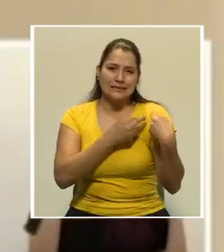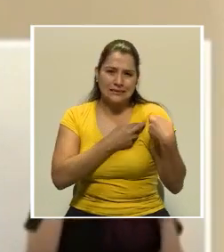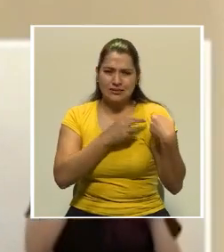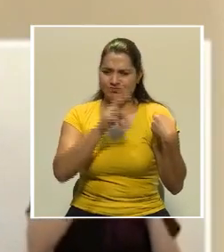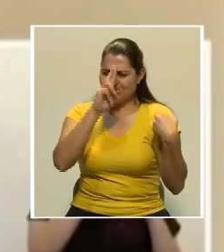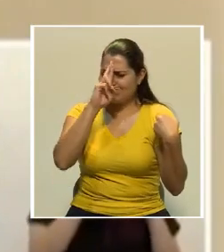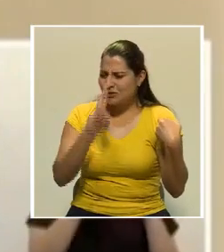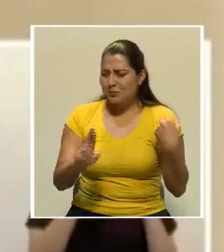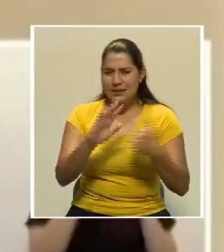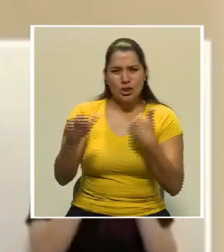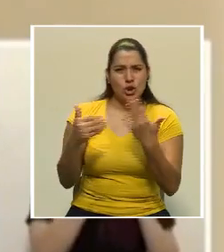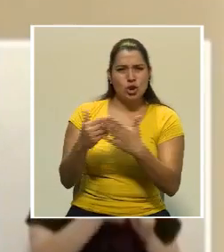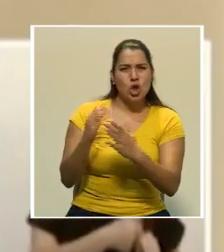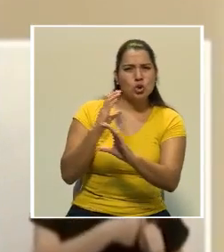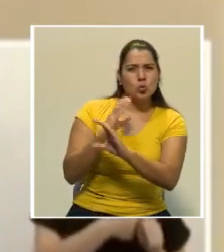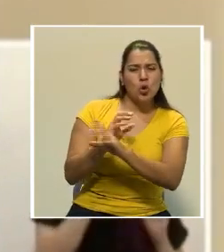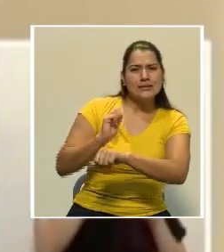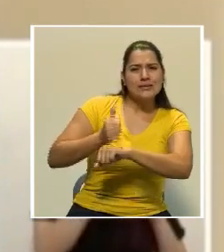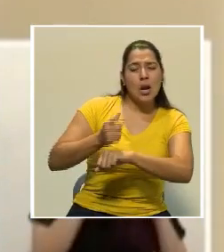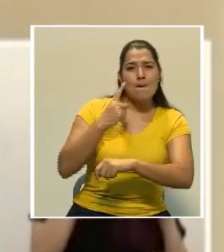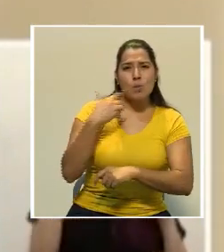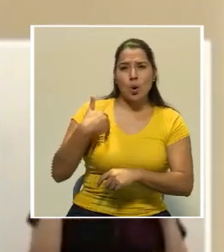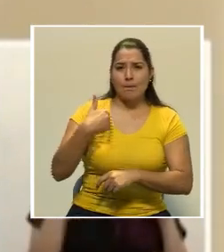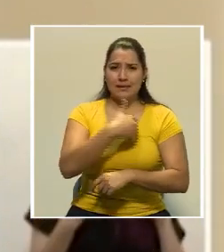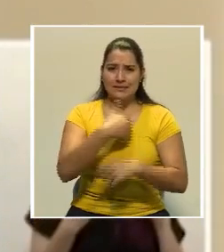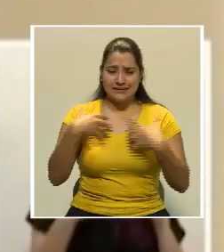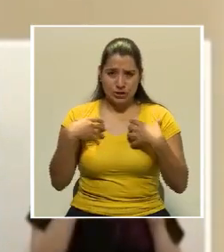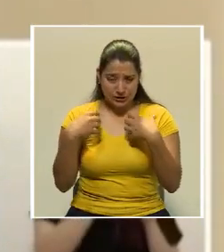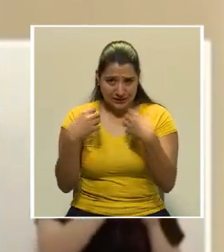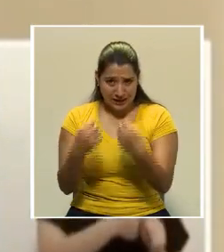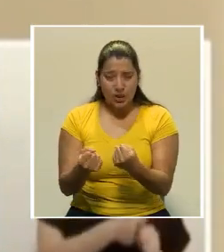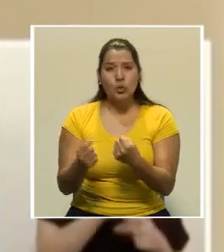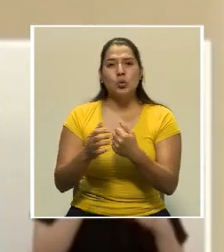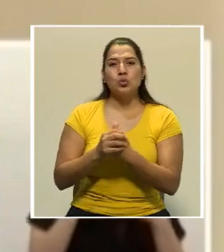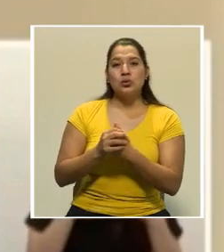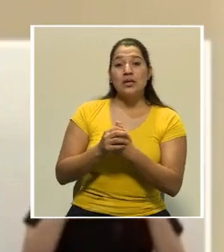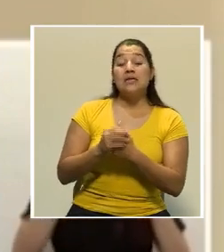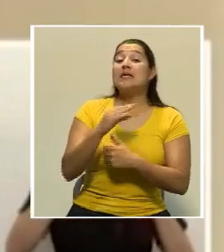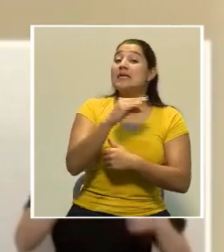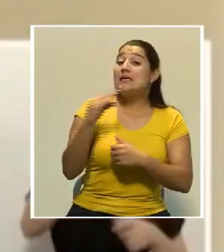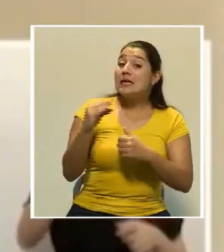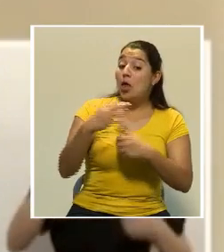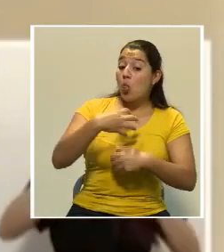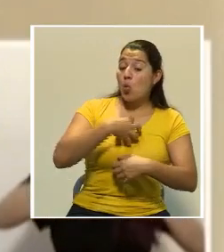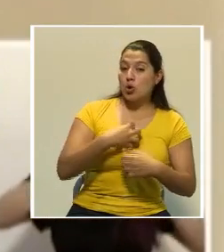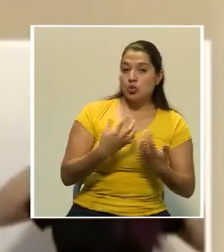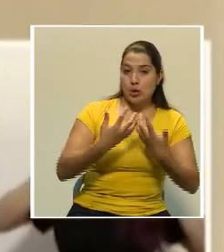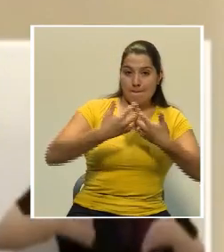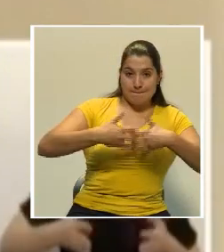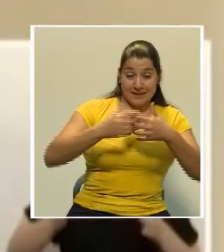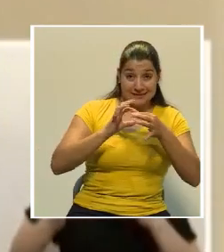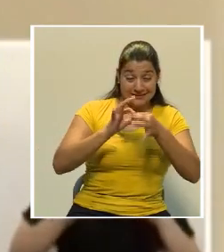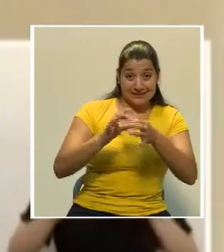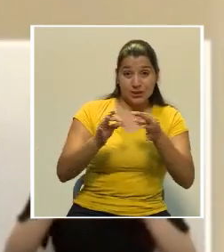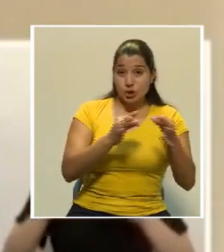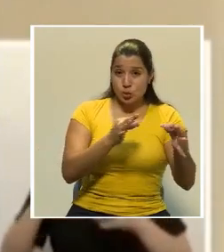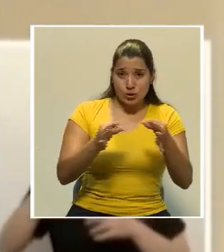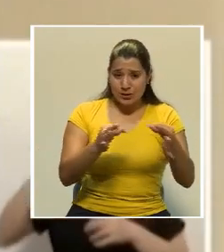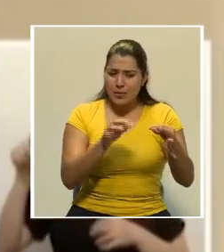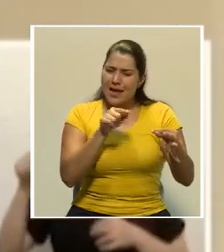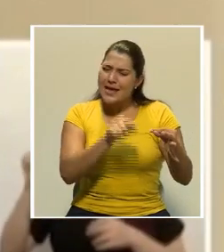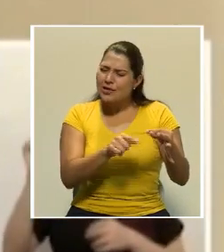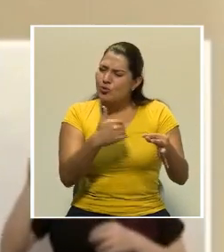los lineamientos del Ministerio de Salud. De los empresarios turísticos y colaboradores de empresas turísticas que adopten